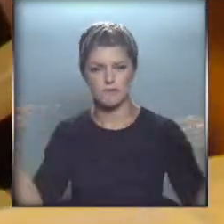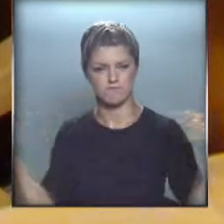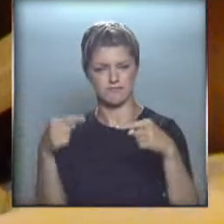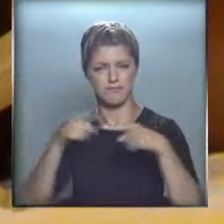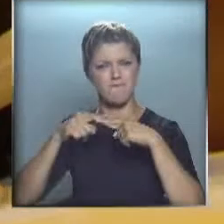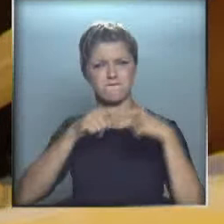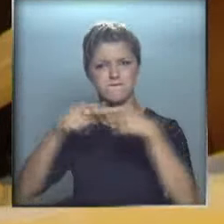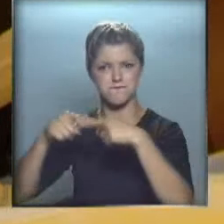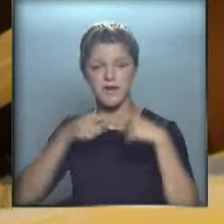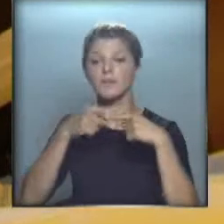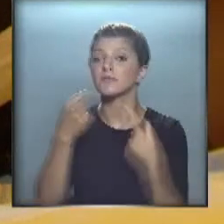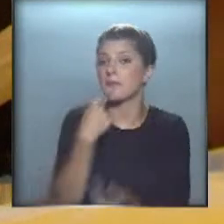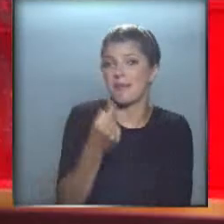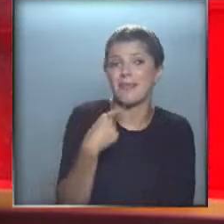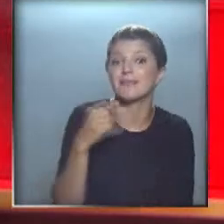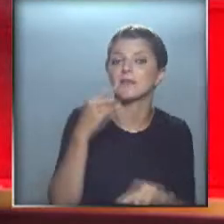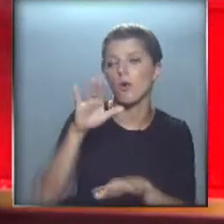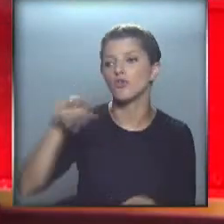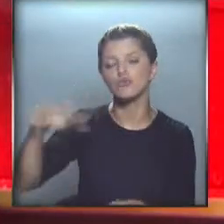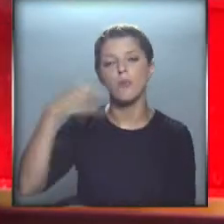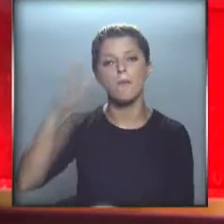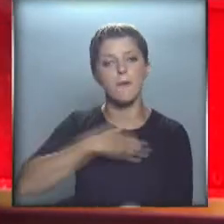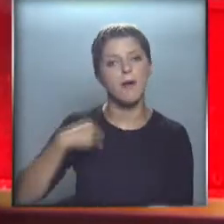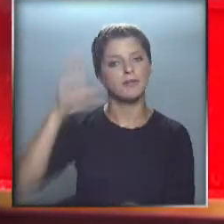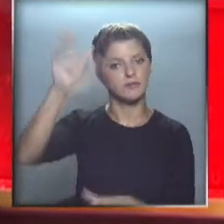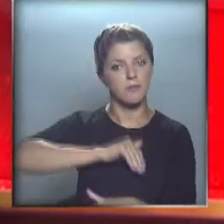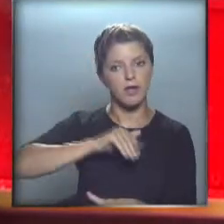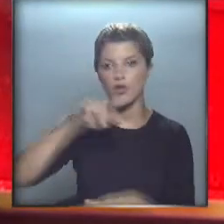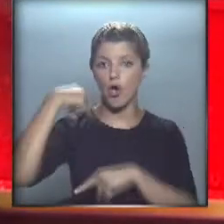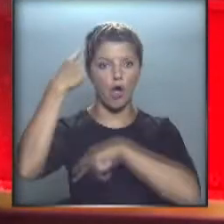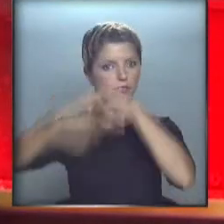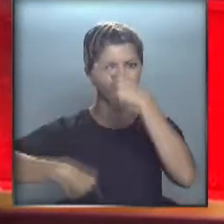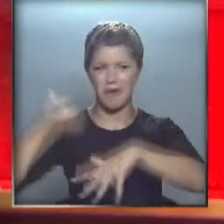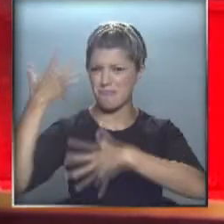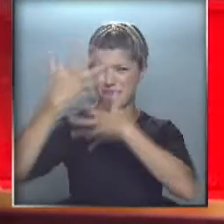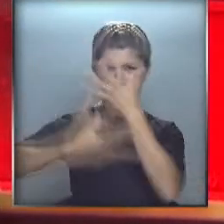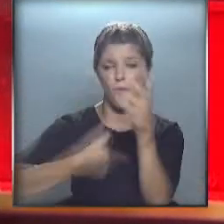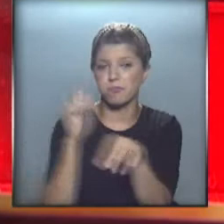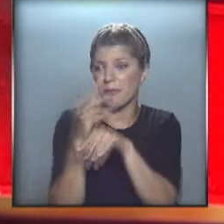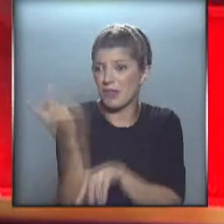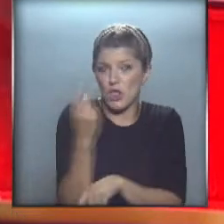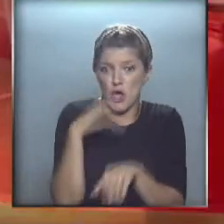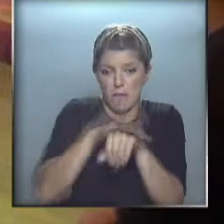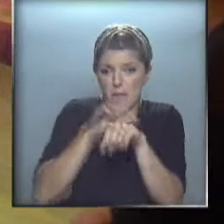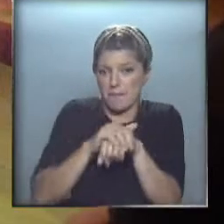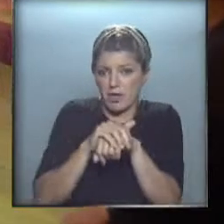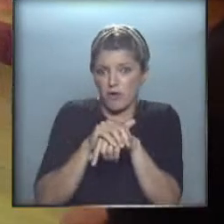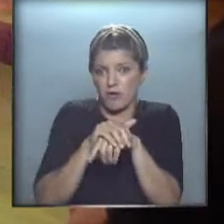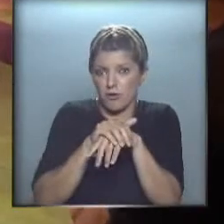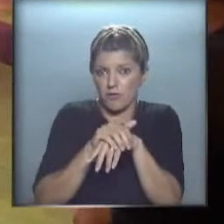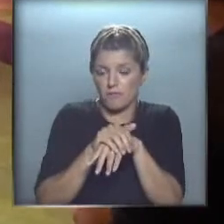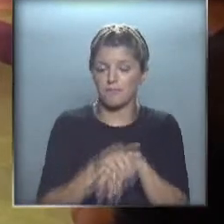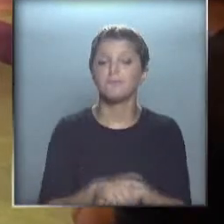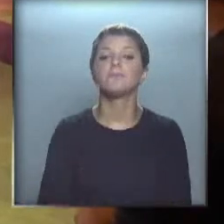mamás, le siguió la pelea, como si fuera otra amiga. No te puedo creer. Bueno, eso es necesario. Bueno, hay de todo, ¿eh? Yo les quería hacer una